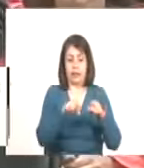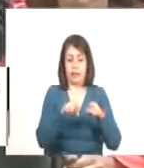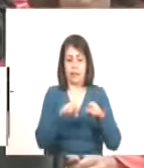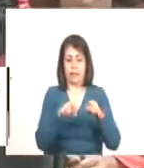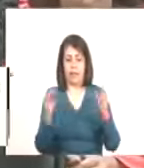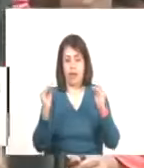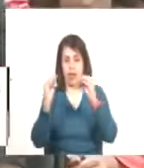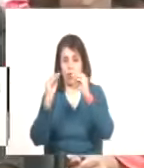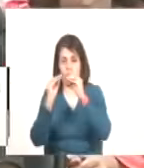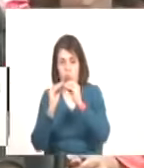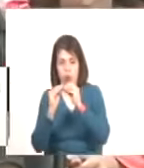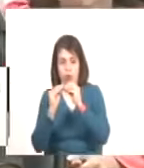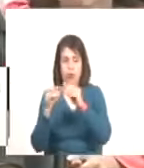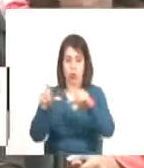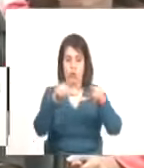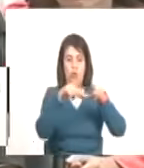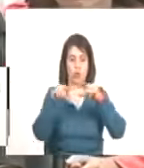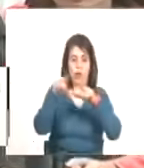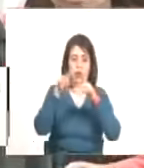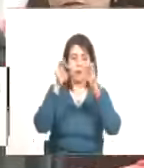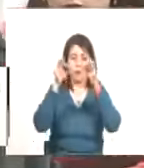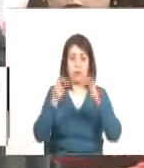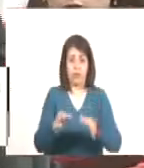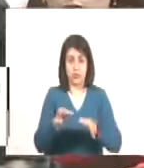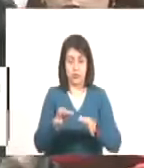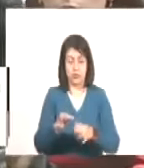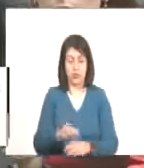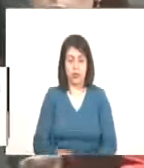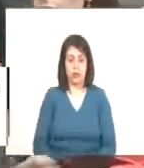los ajustes de los espacios físicos.